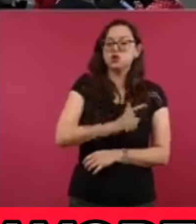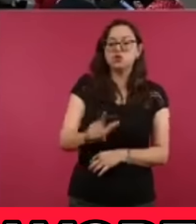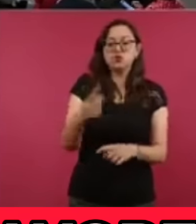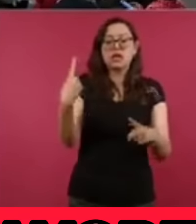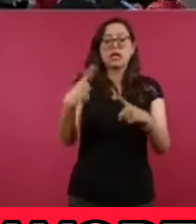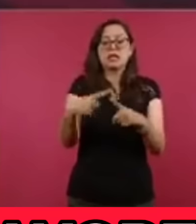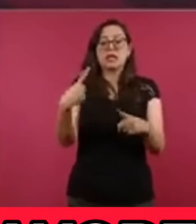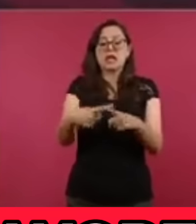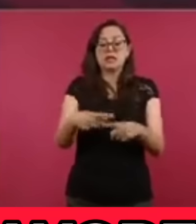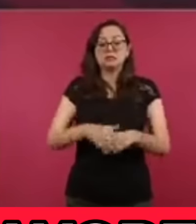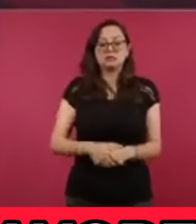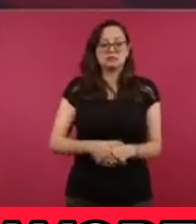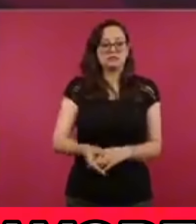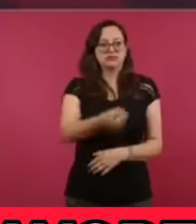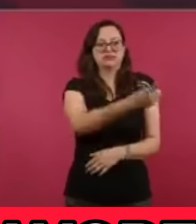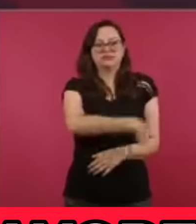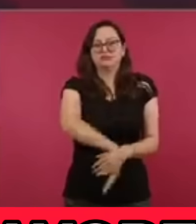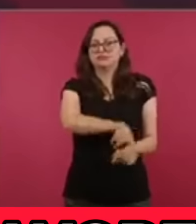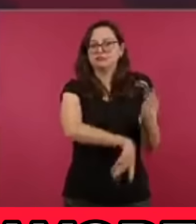Pues los que